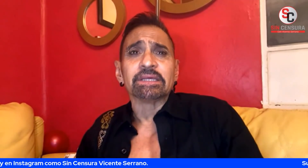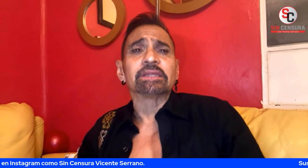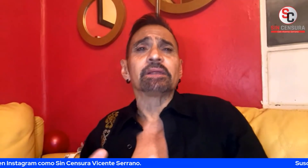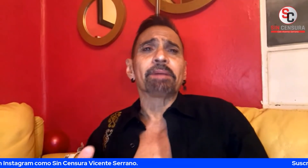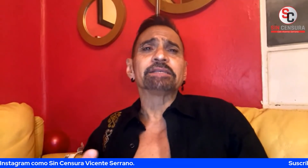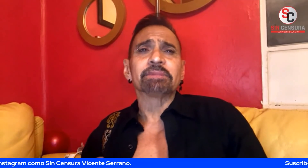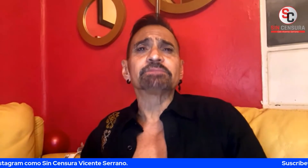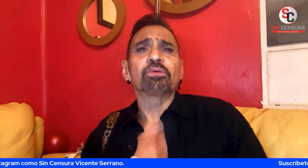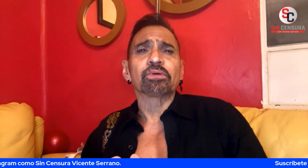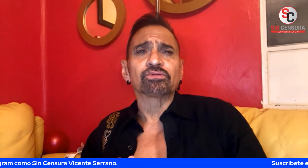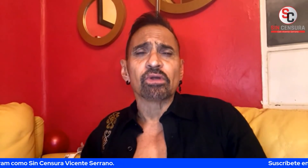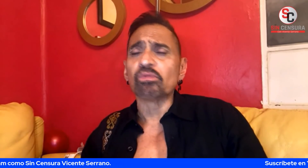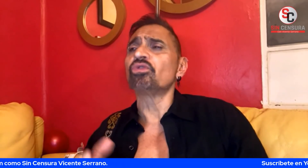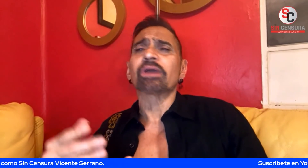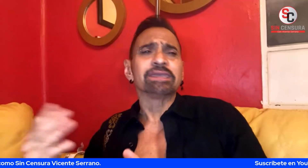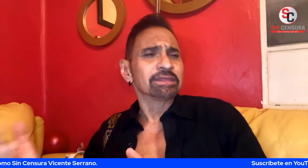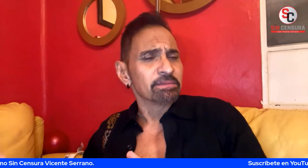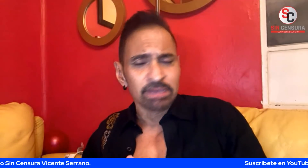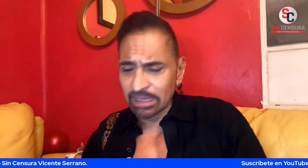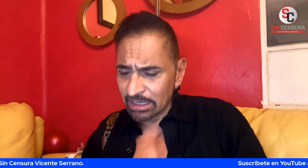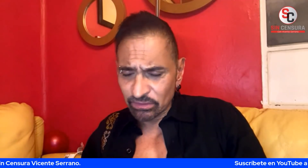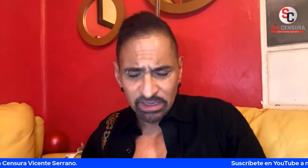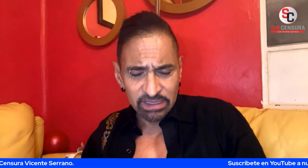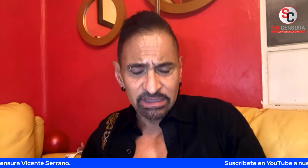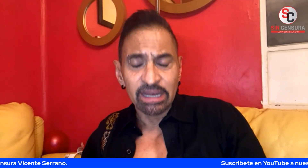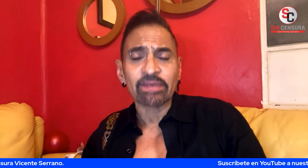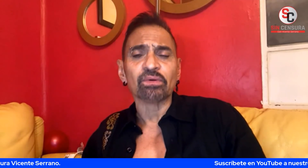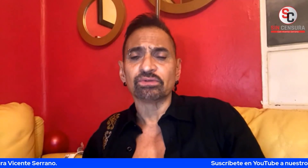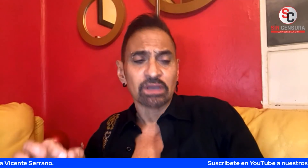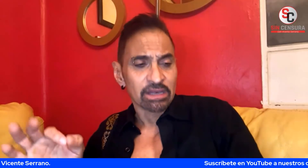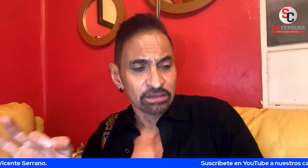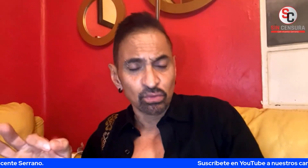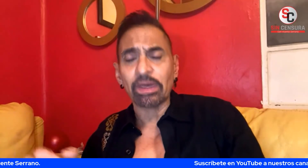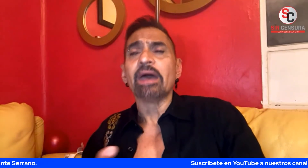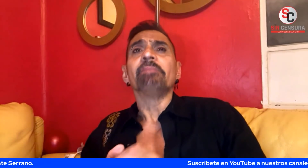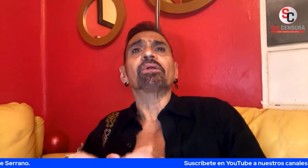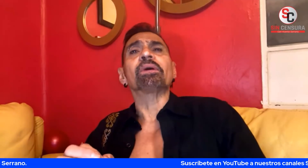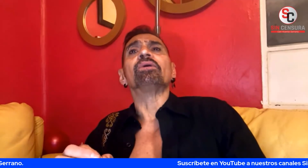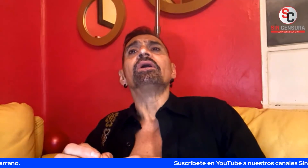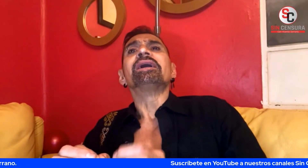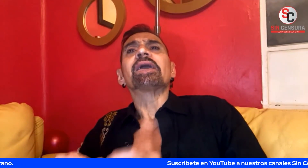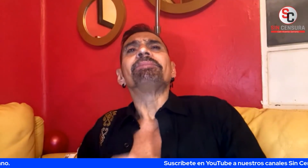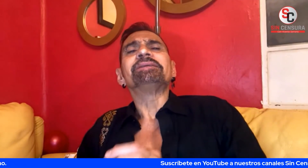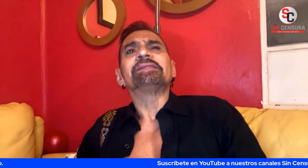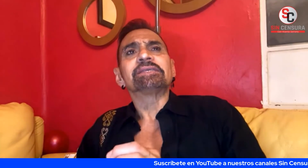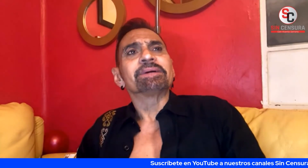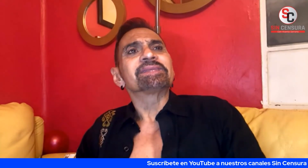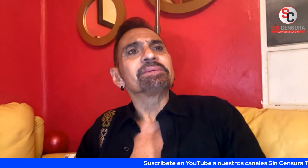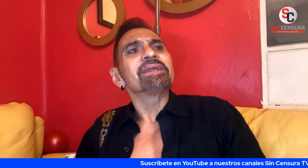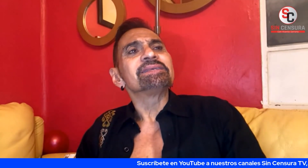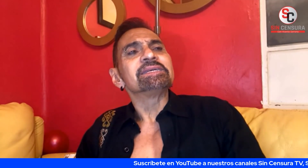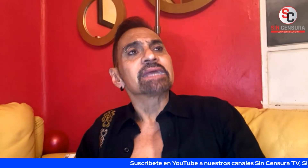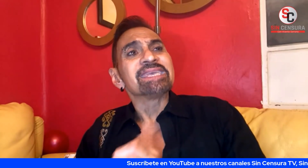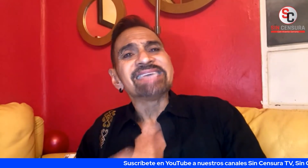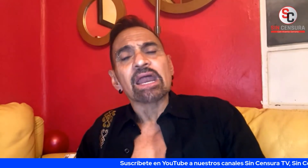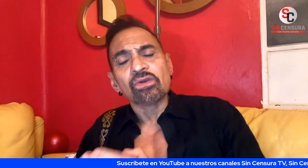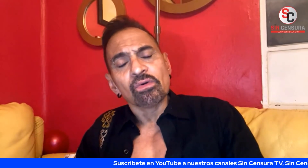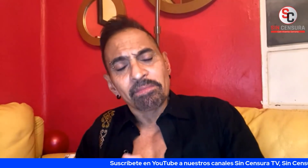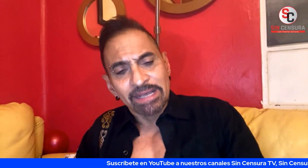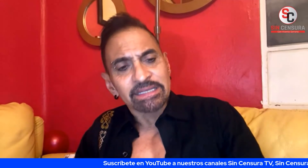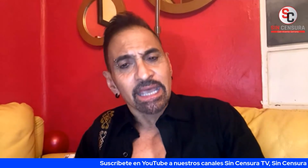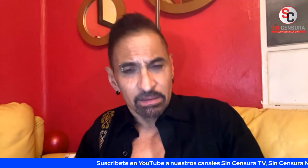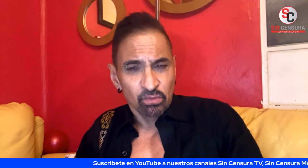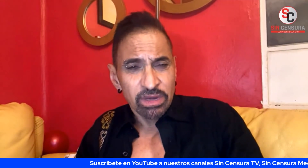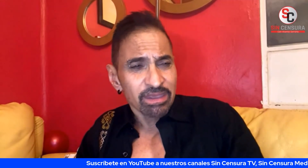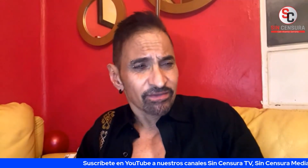como el presidente del país más poderoso del mundo, que ya también eso queda en tela de juicio, queda en duda. Pero bueno, ¿qué presidente se va a atrever a decir que ya